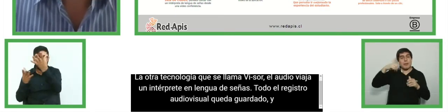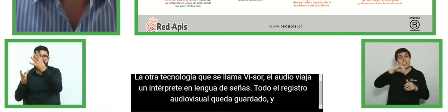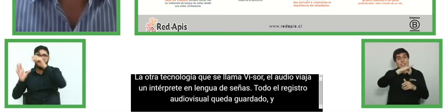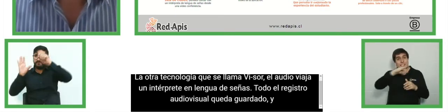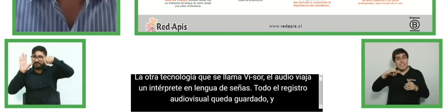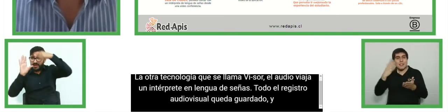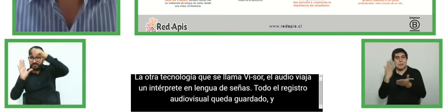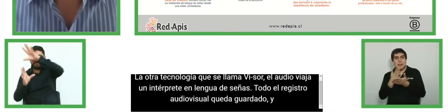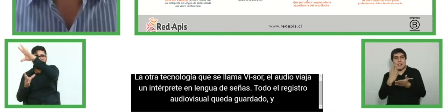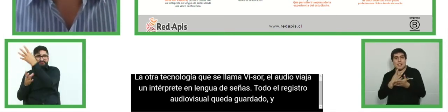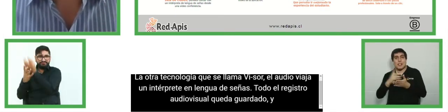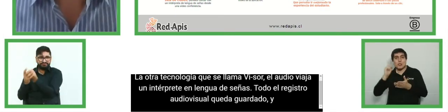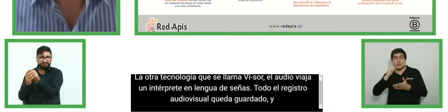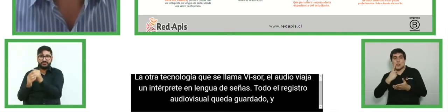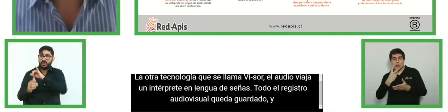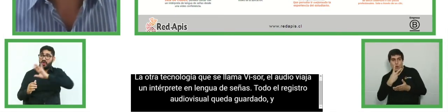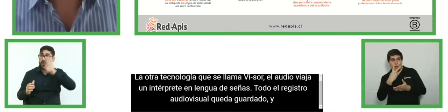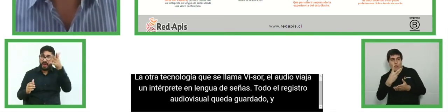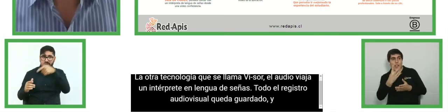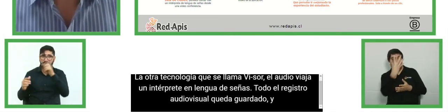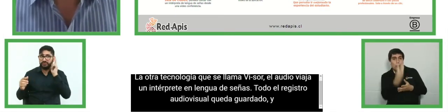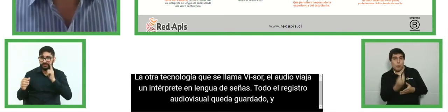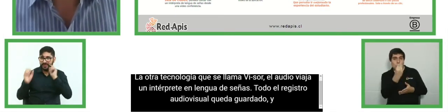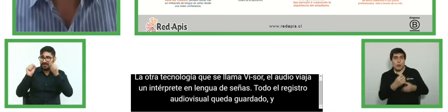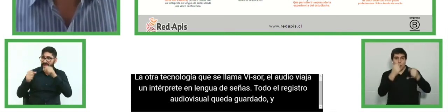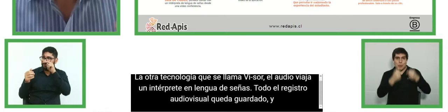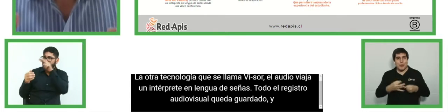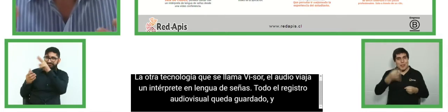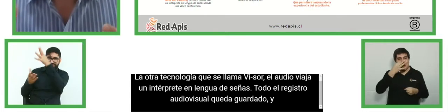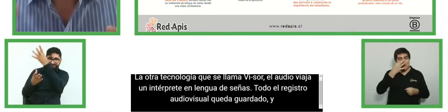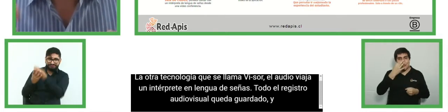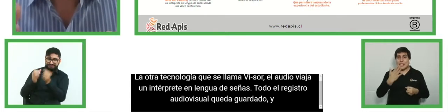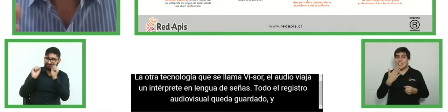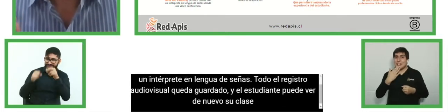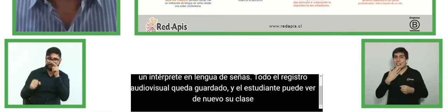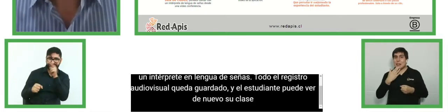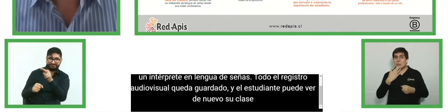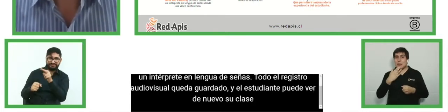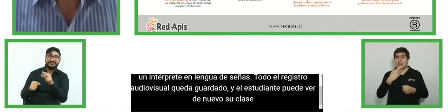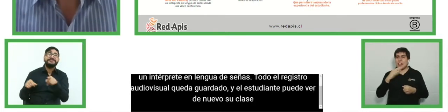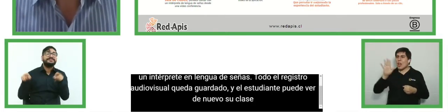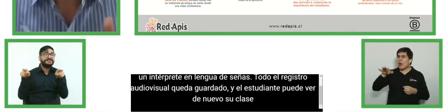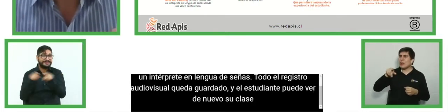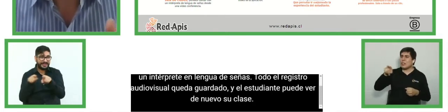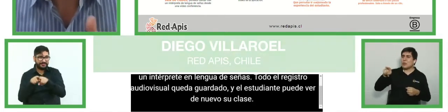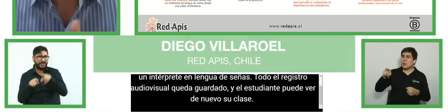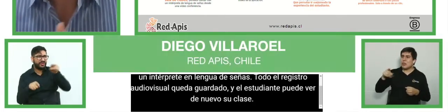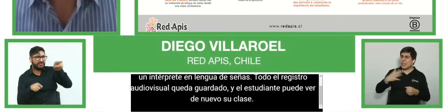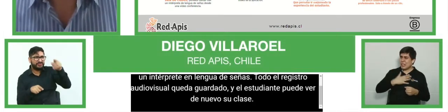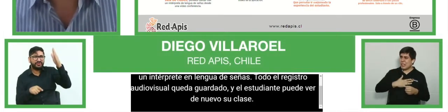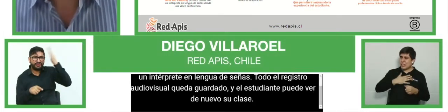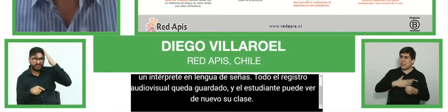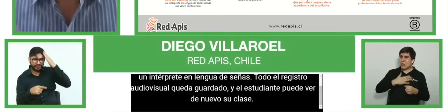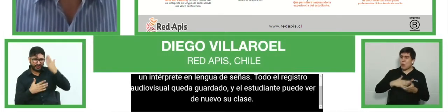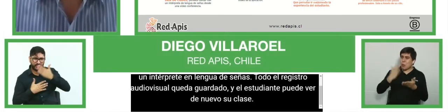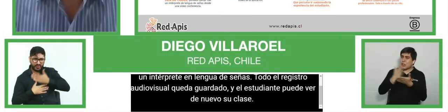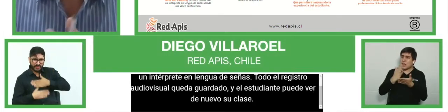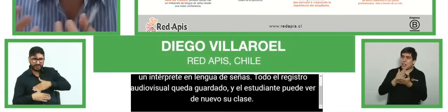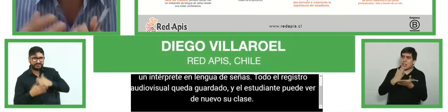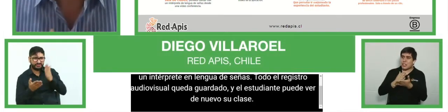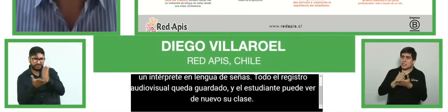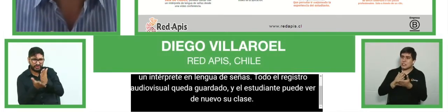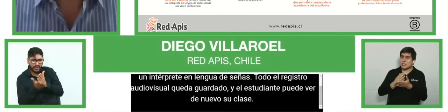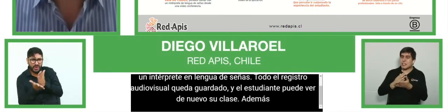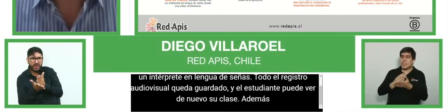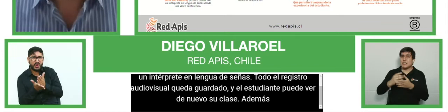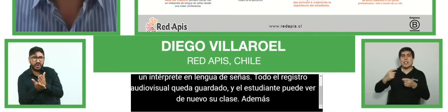interpretación. Por otro lado, también al estudiante le preguntamos qué tal se siente en cada una de sus clases y eso lo